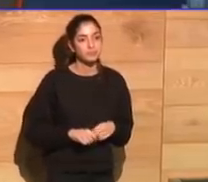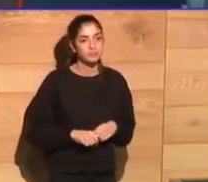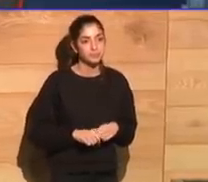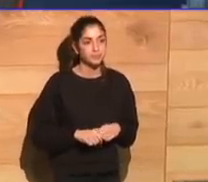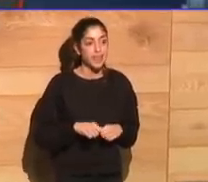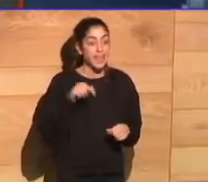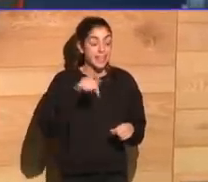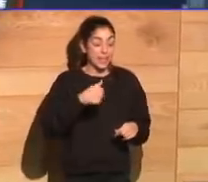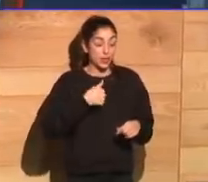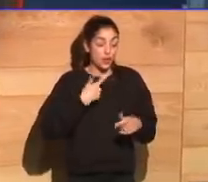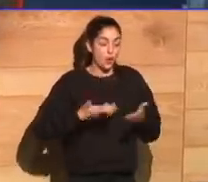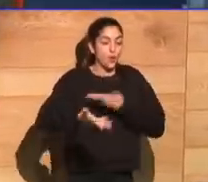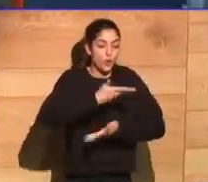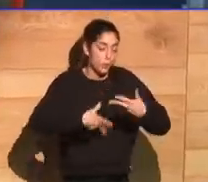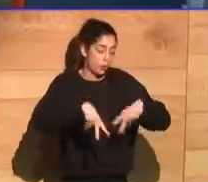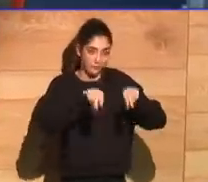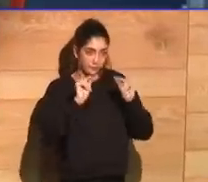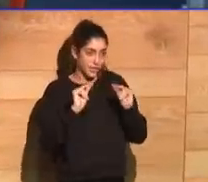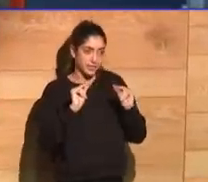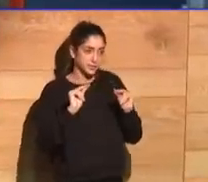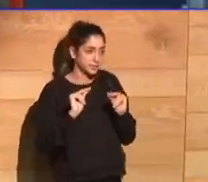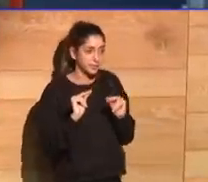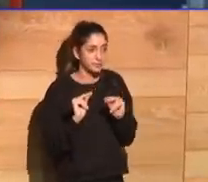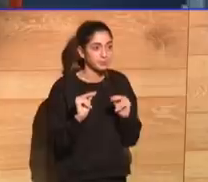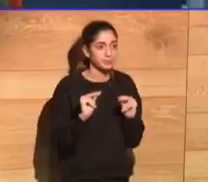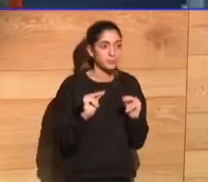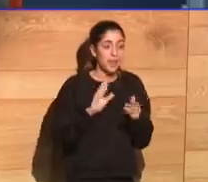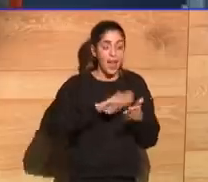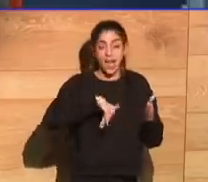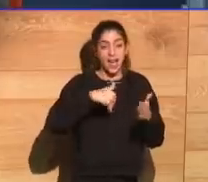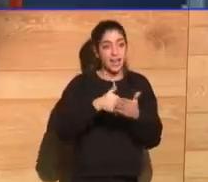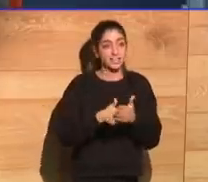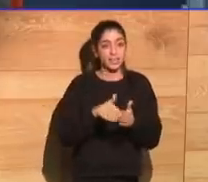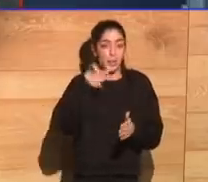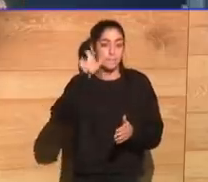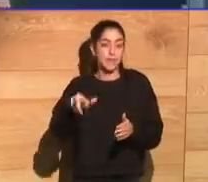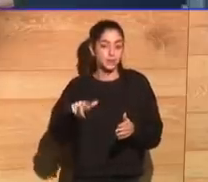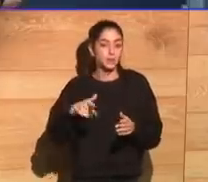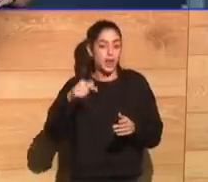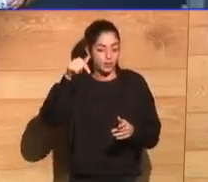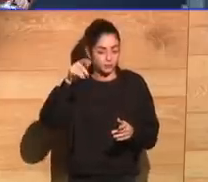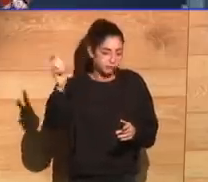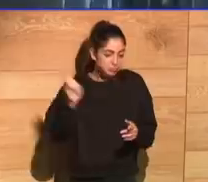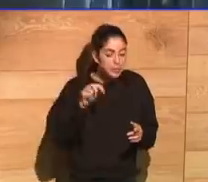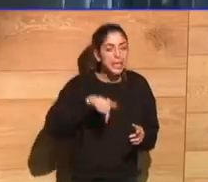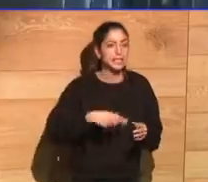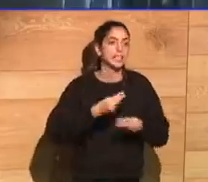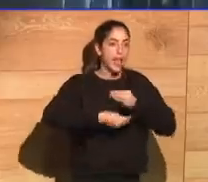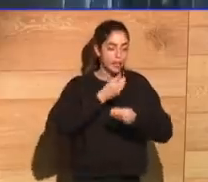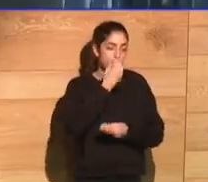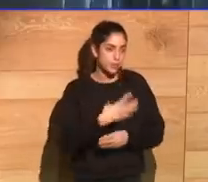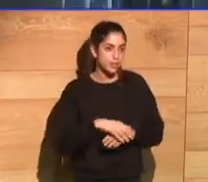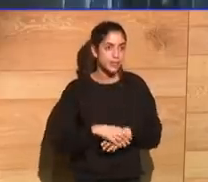Y aquí termino mi colaboración con este programa hasta que venga alguien que la haga bien. Y entonces